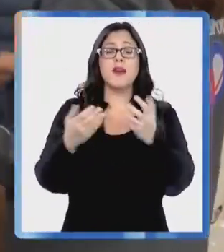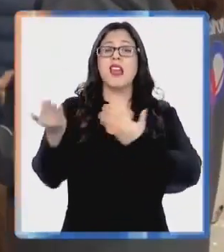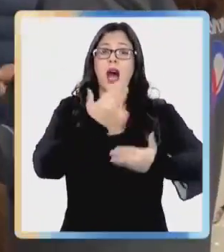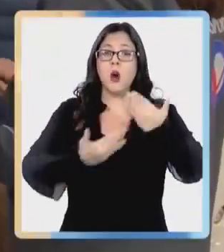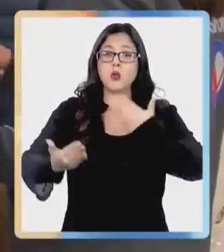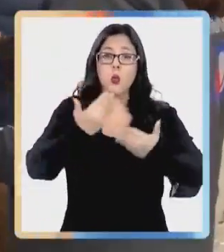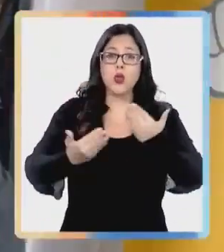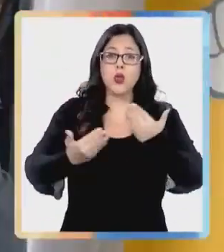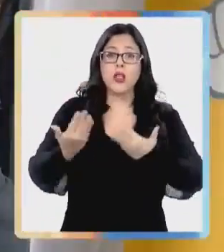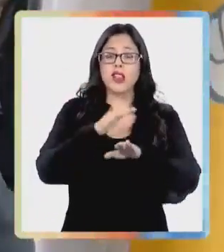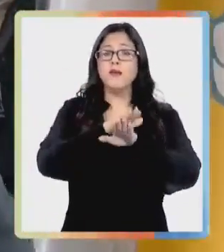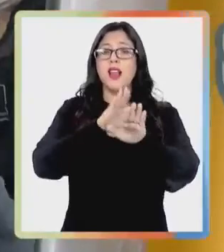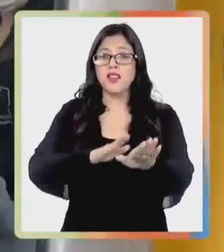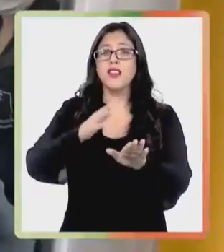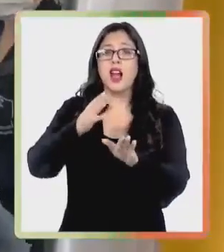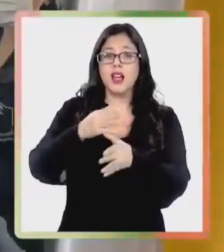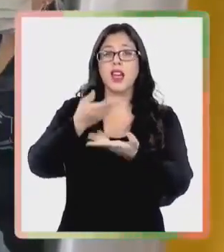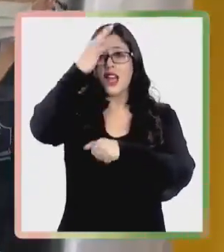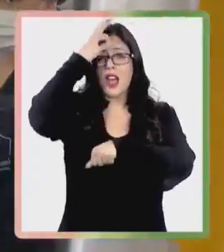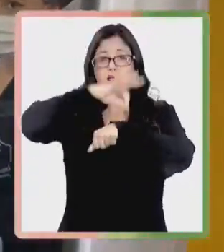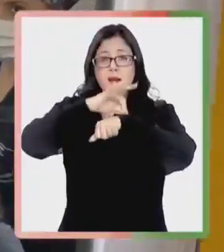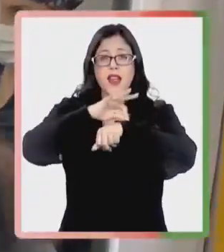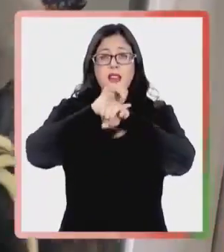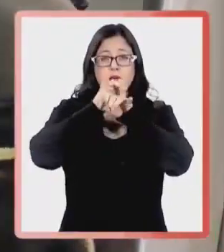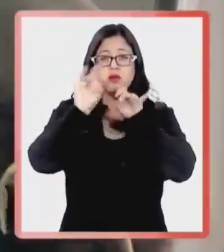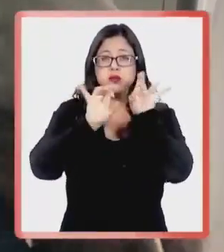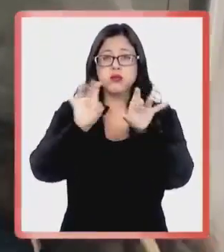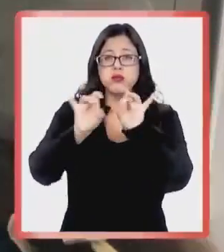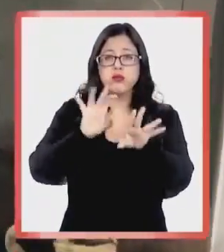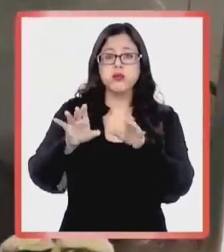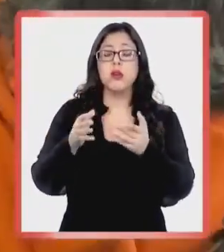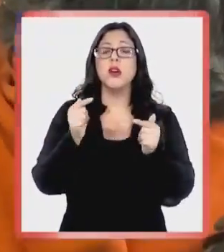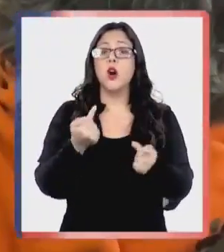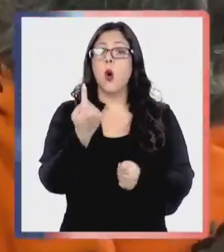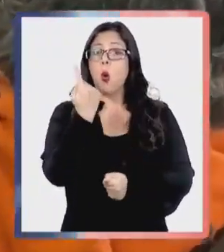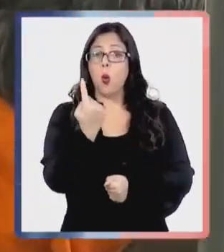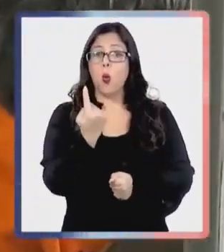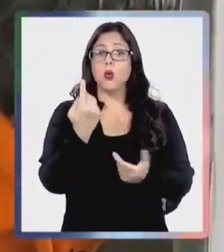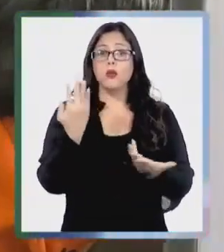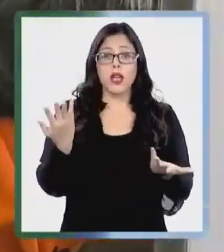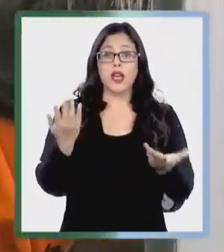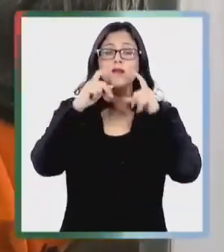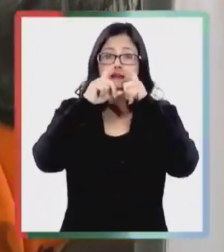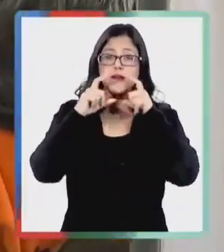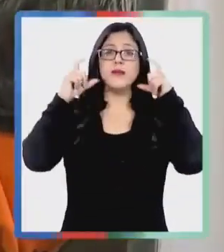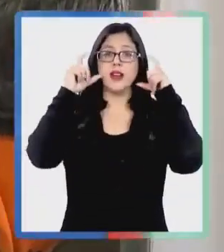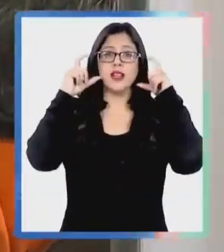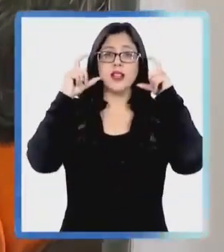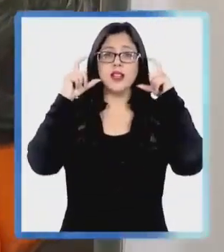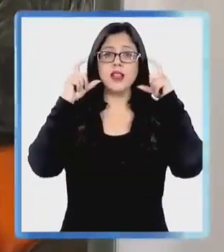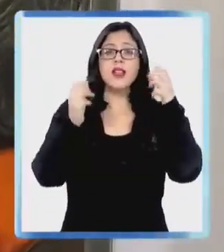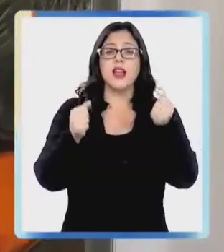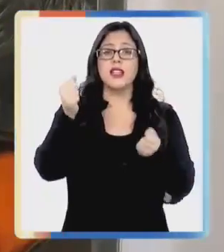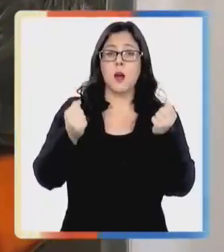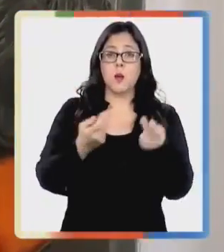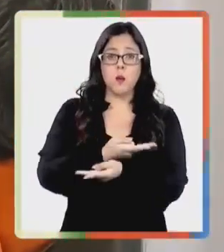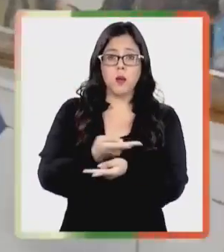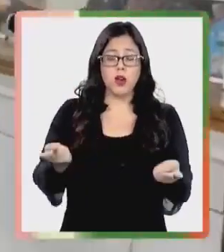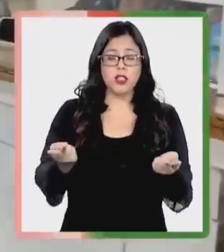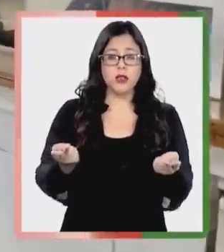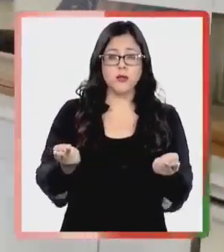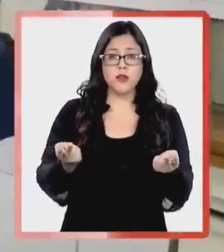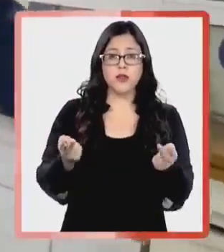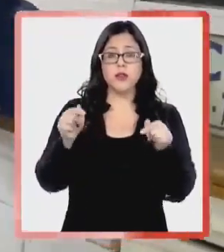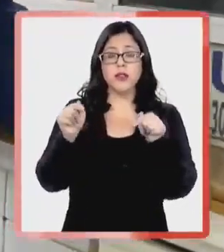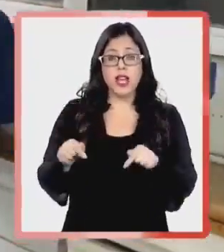de autocuidado para prevenir contagios de enfermedades respiratorias. Uno de estos elementos es el uso de mascarillas en transporte